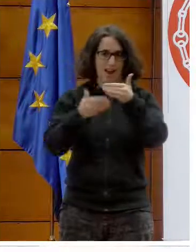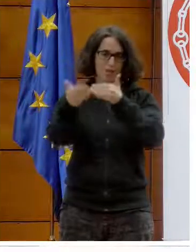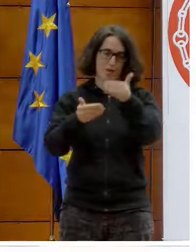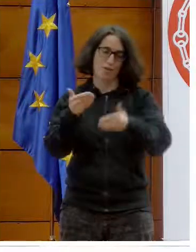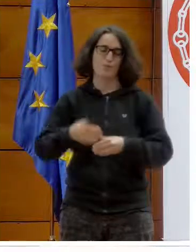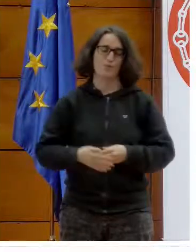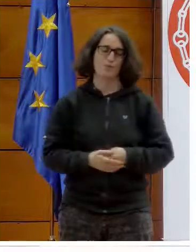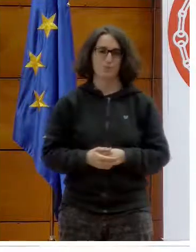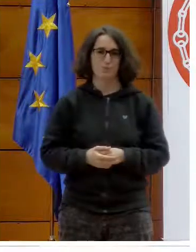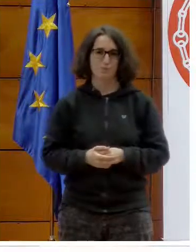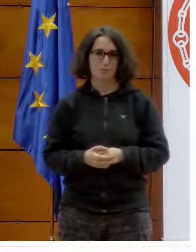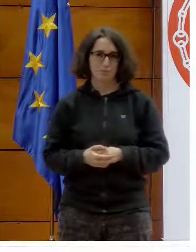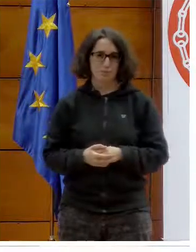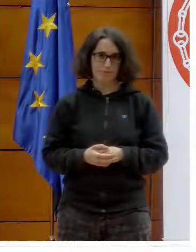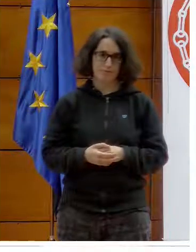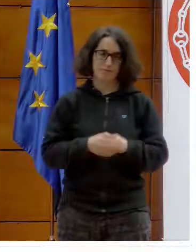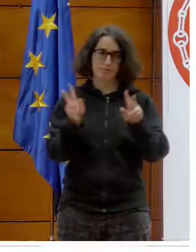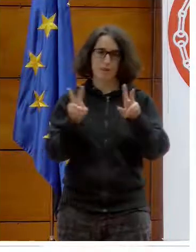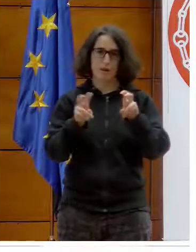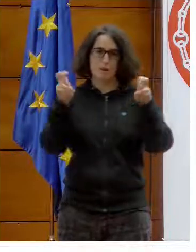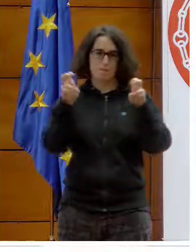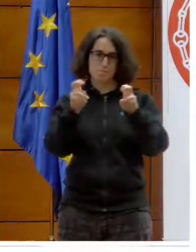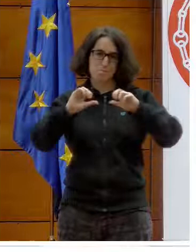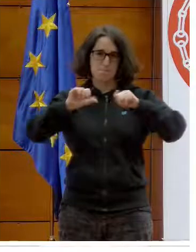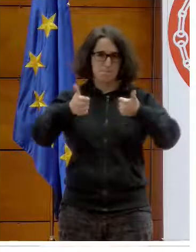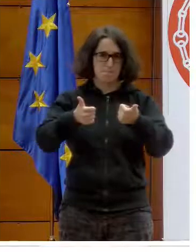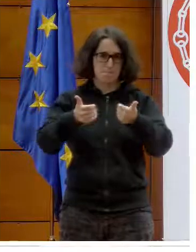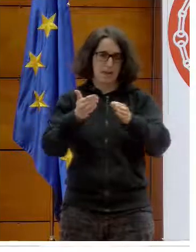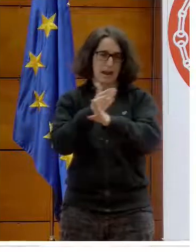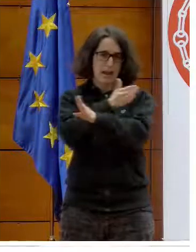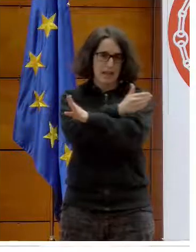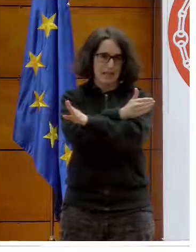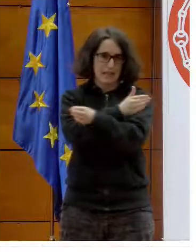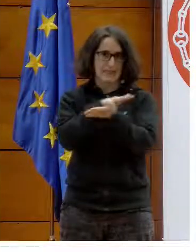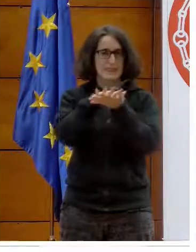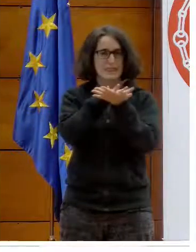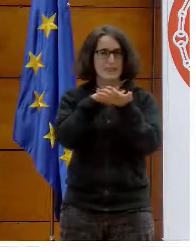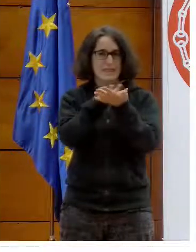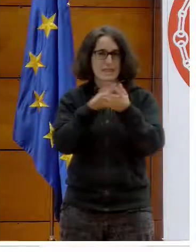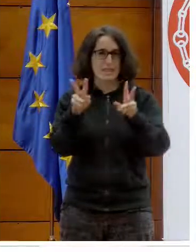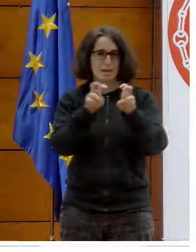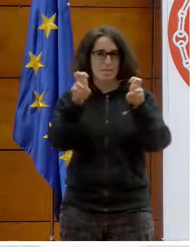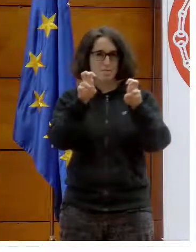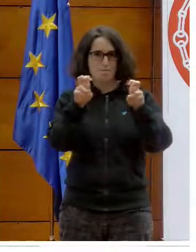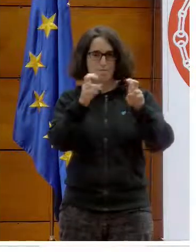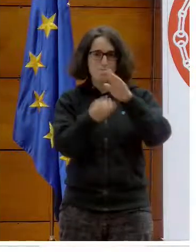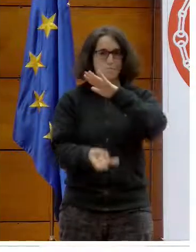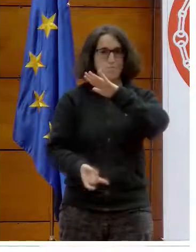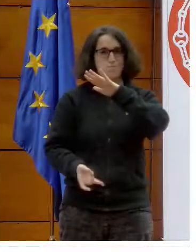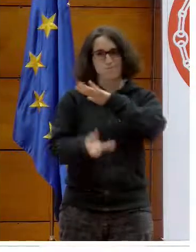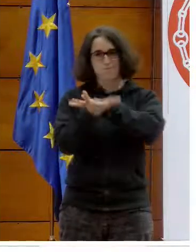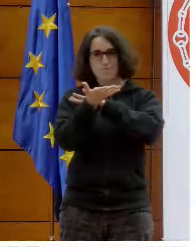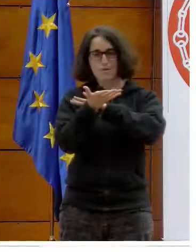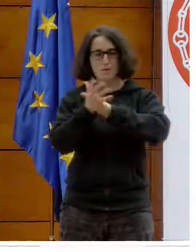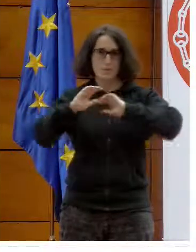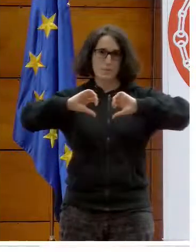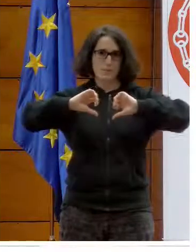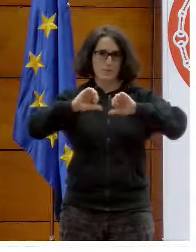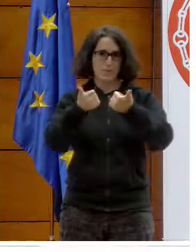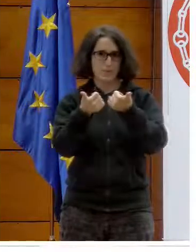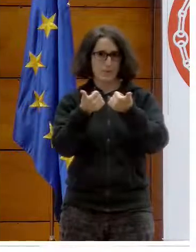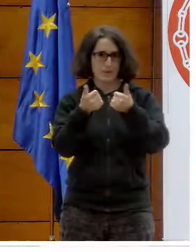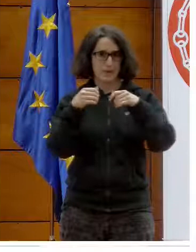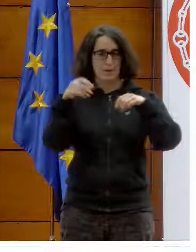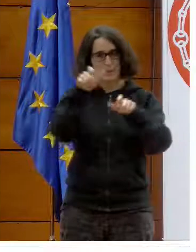Antes de entrar en esta materia, sí que me gustaría contaros brevemente pues, el origen de la terapia subacuática desde el momento en el que los fisios entramos a formar